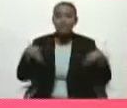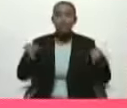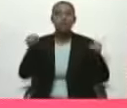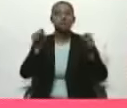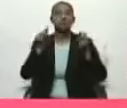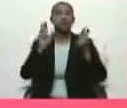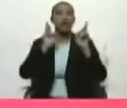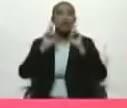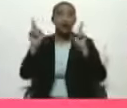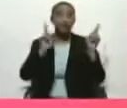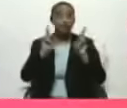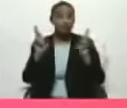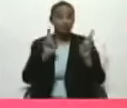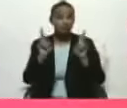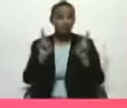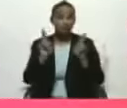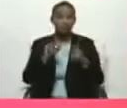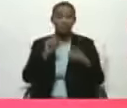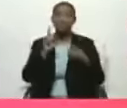una es primero